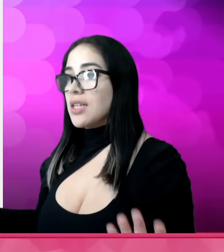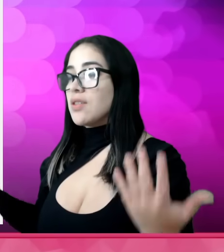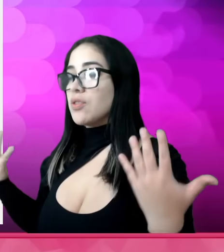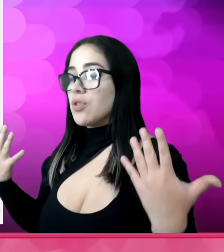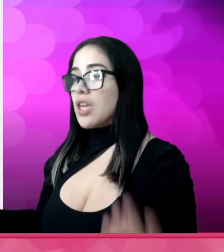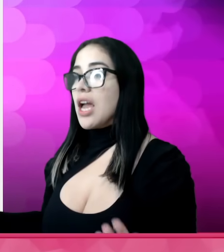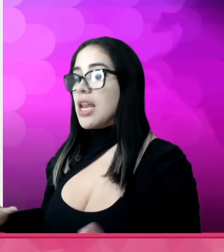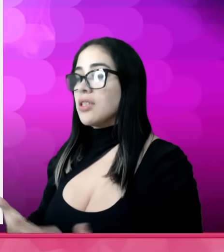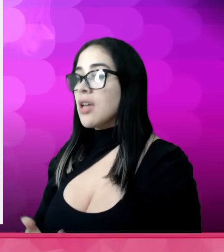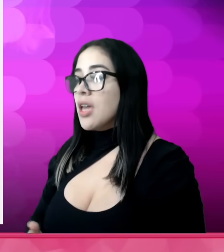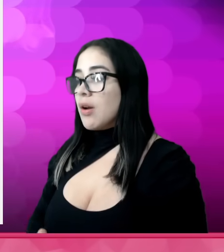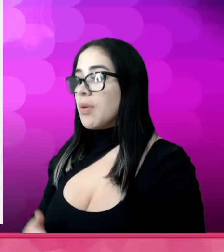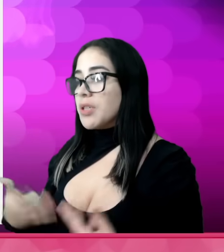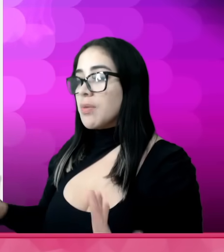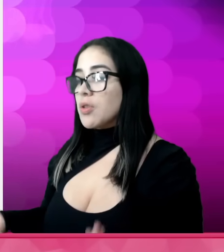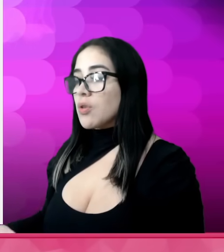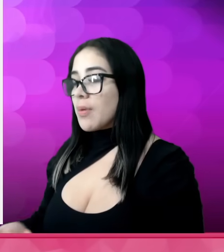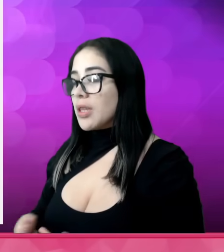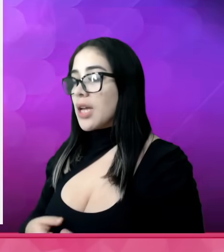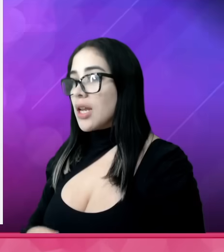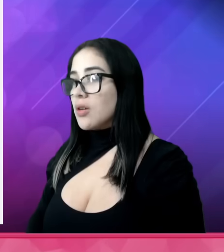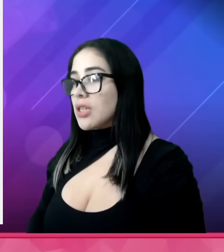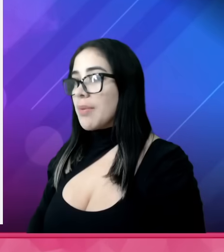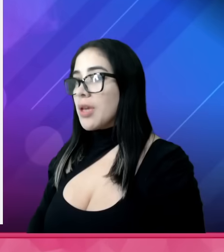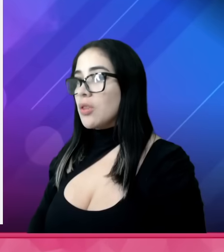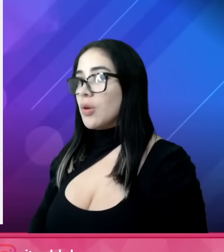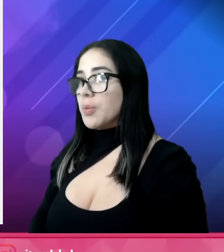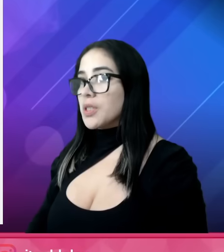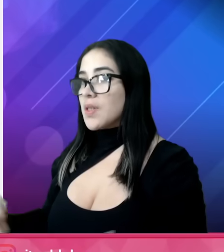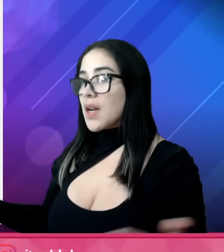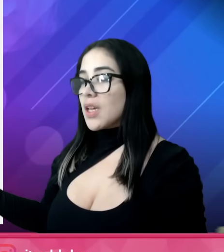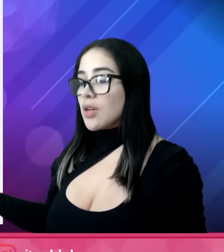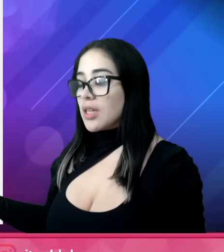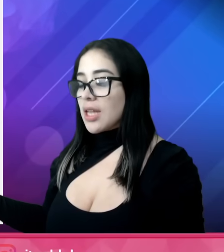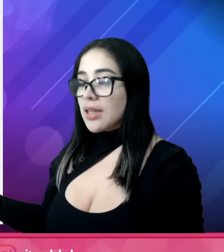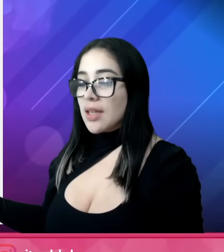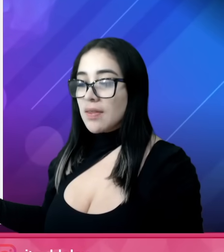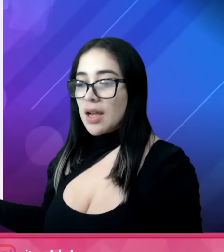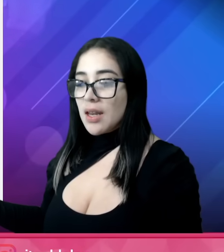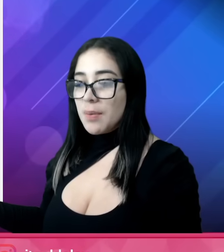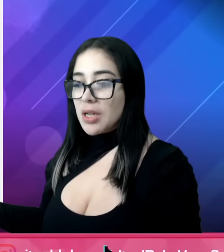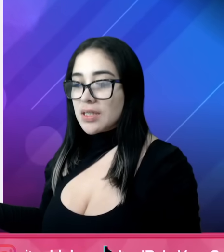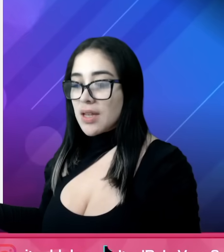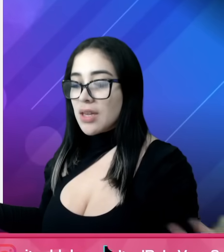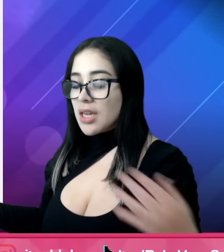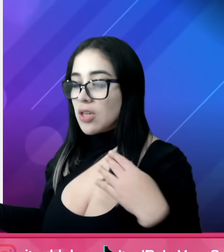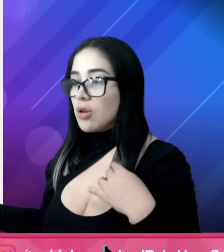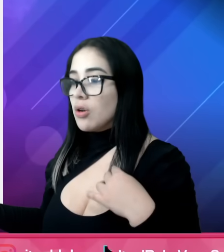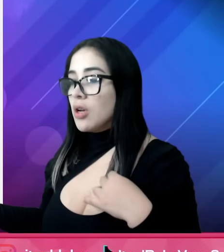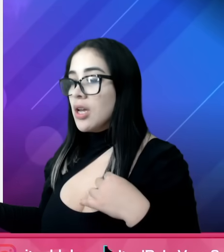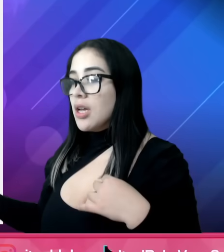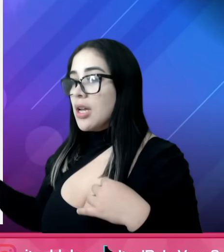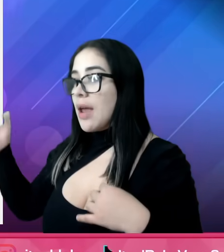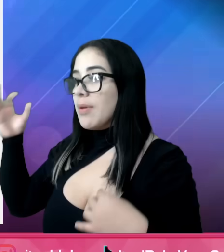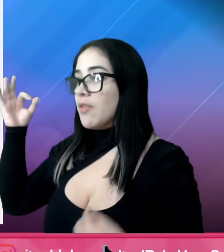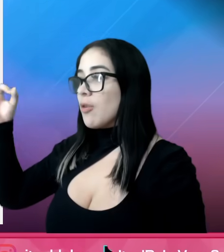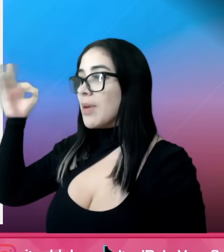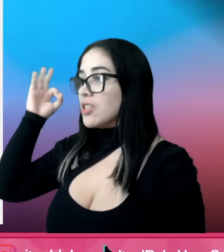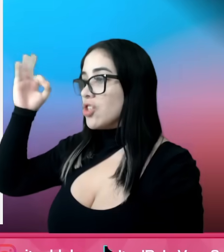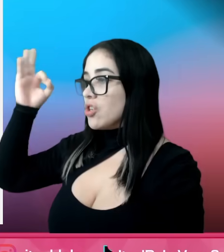redes sociales y bueno seguimos en sus comentarios Lamento pues estar aquí conectada tan tarde pero ya saben que yo